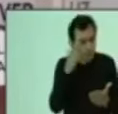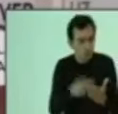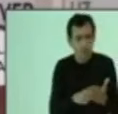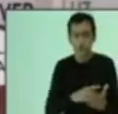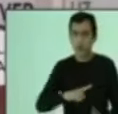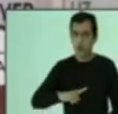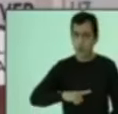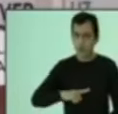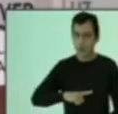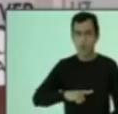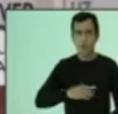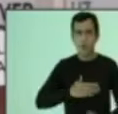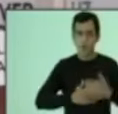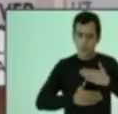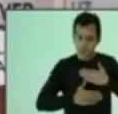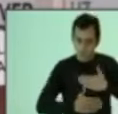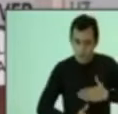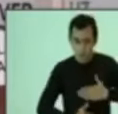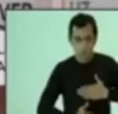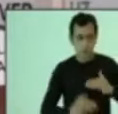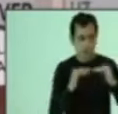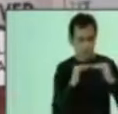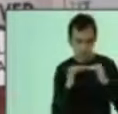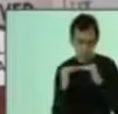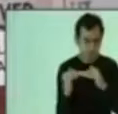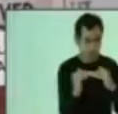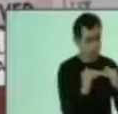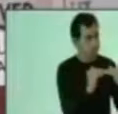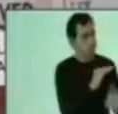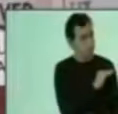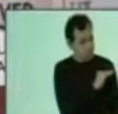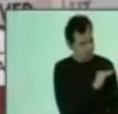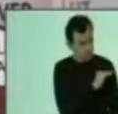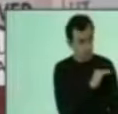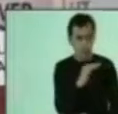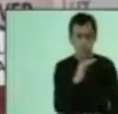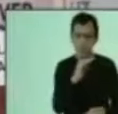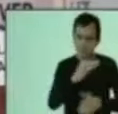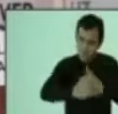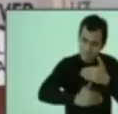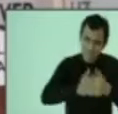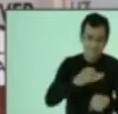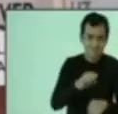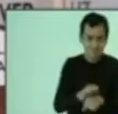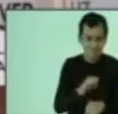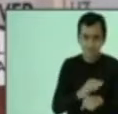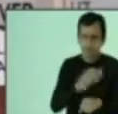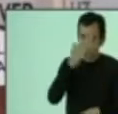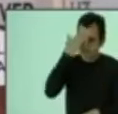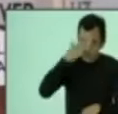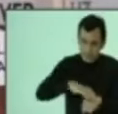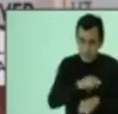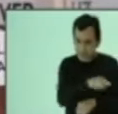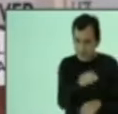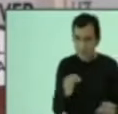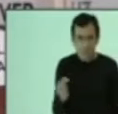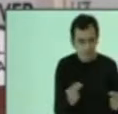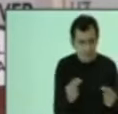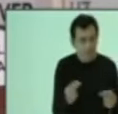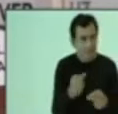con equidad, puede prosperar. Sabemos las necesidades que hay en nuestro municipio. Me he preparado, soy